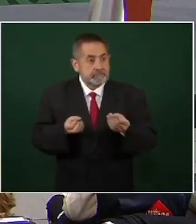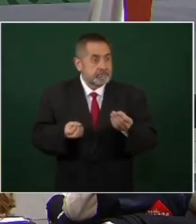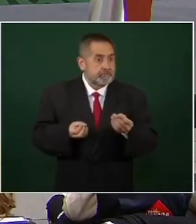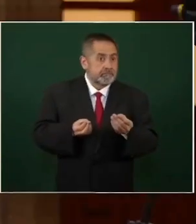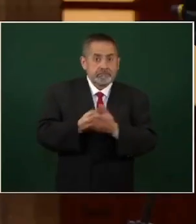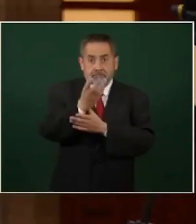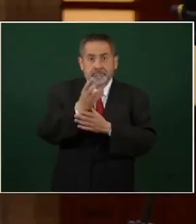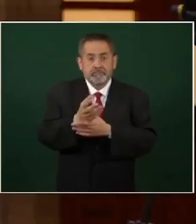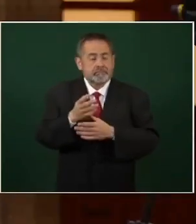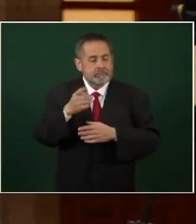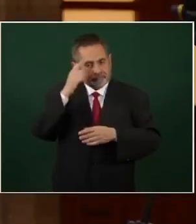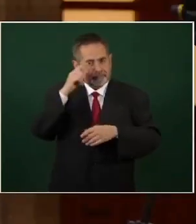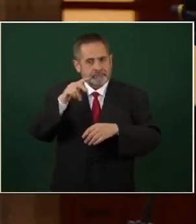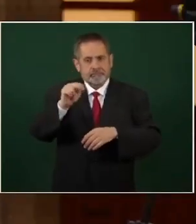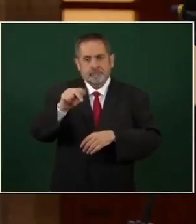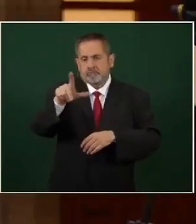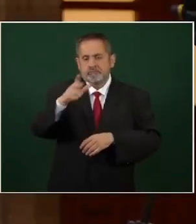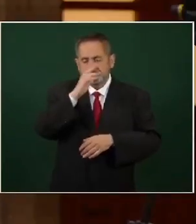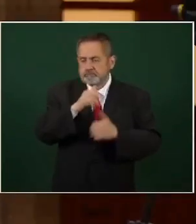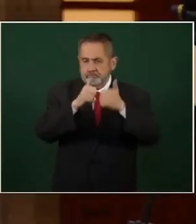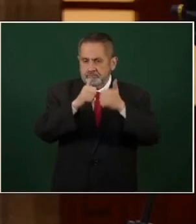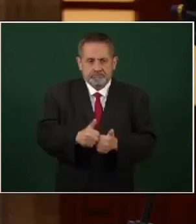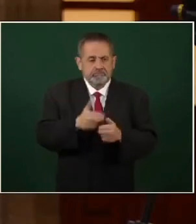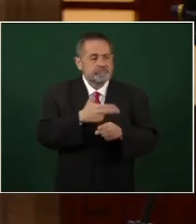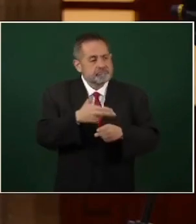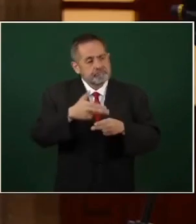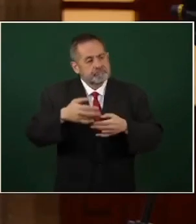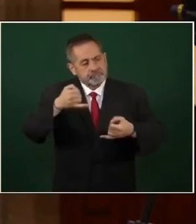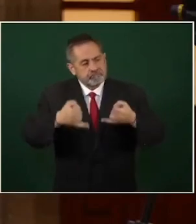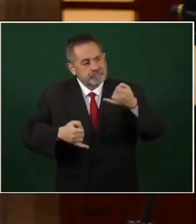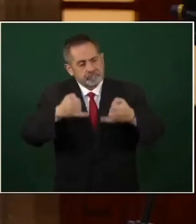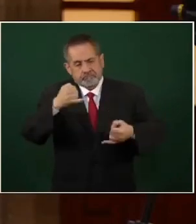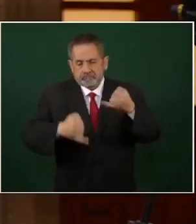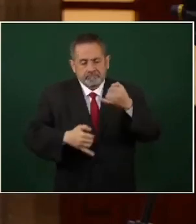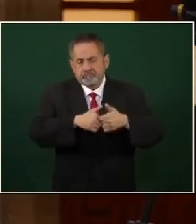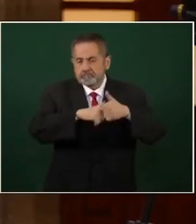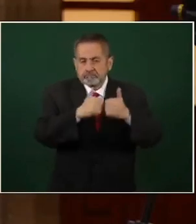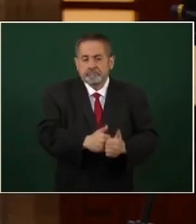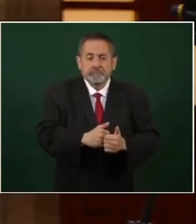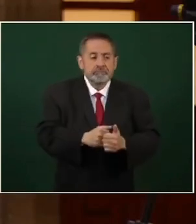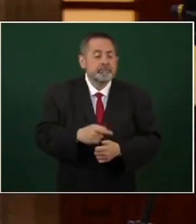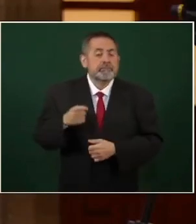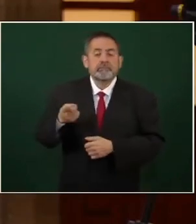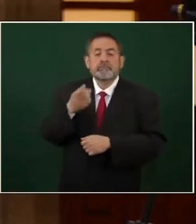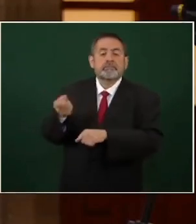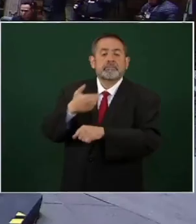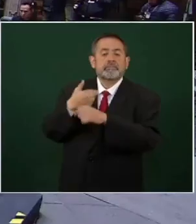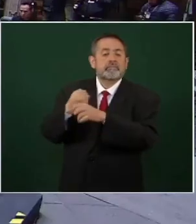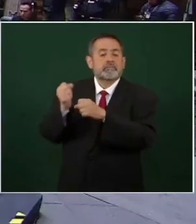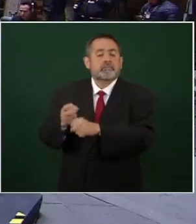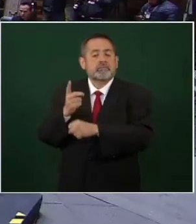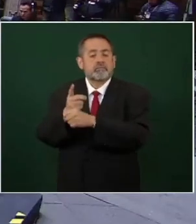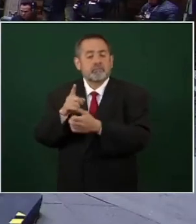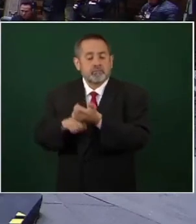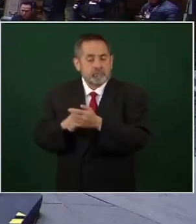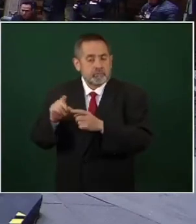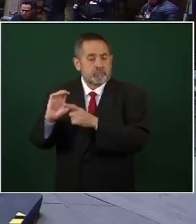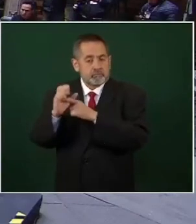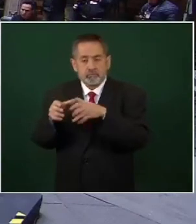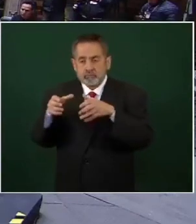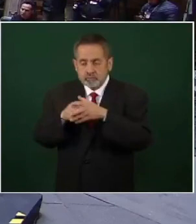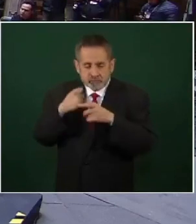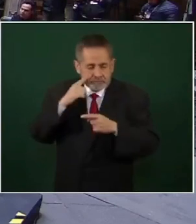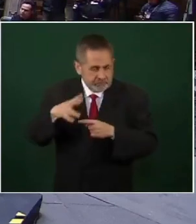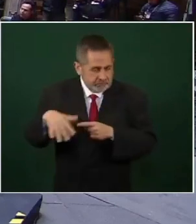del Estado de Nuevo León durante el tiempo que dure su proceso. La Secretaría de Seguridad y Protección Ciudadana, así como la Comisión